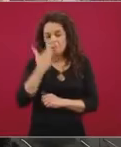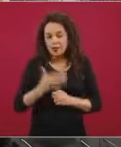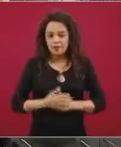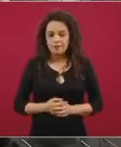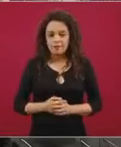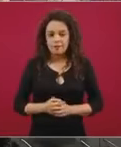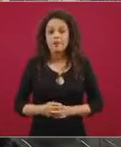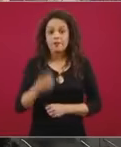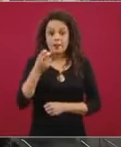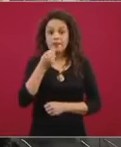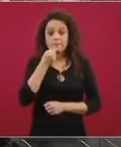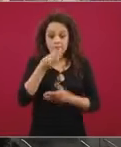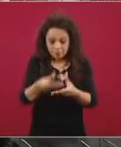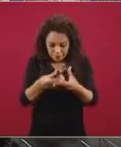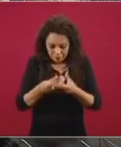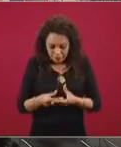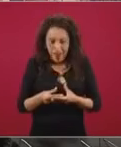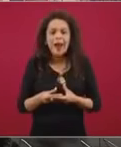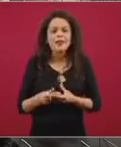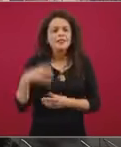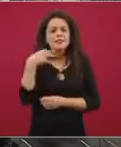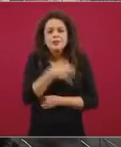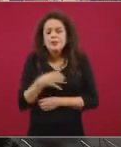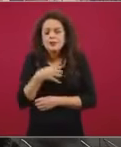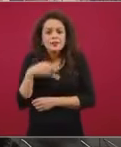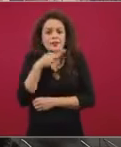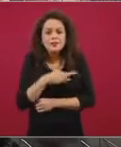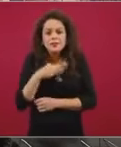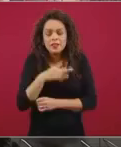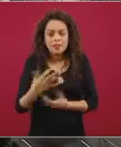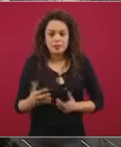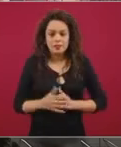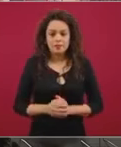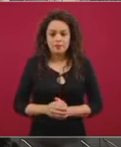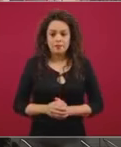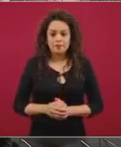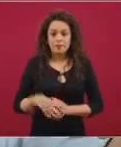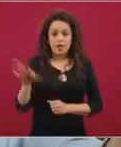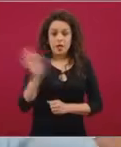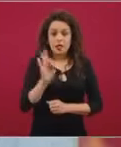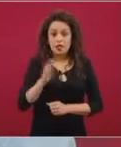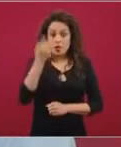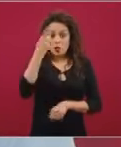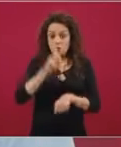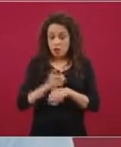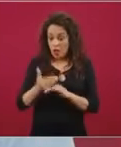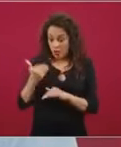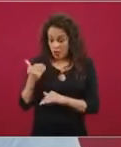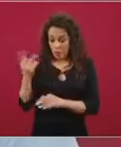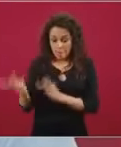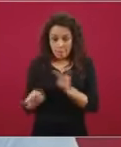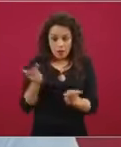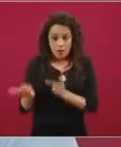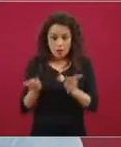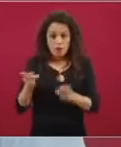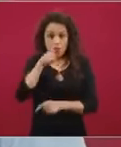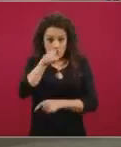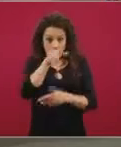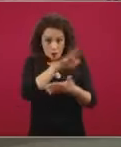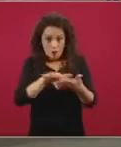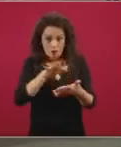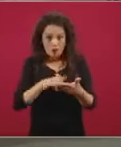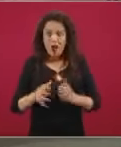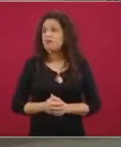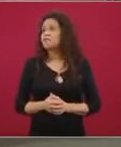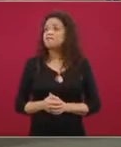libros y felices. Entonces, a lo mejor esos niños, si hubieran levantado una encuesta un día antes, les hubieran dicho, ¿ustedes leen? No,